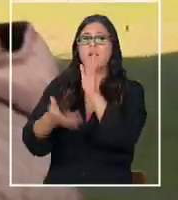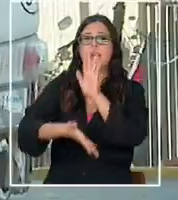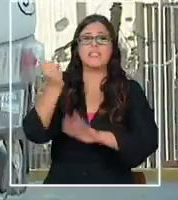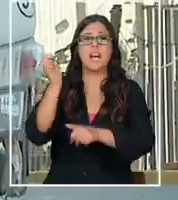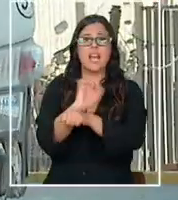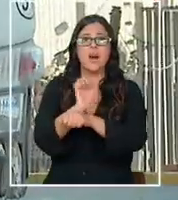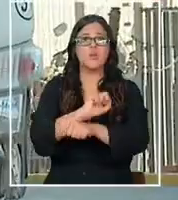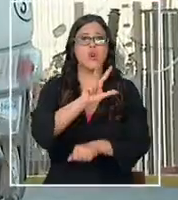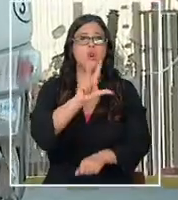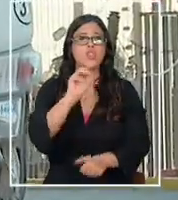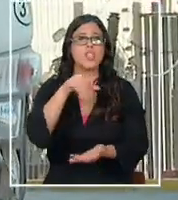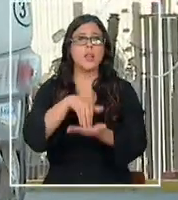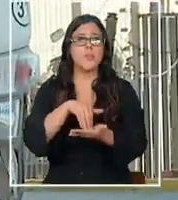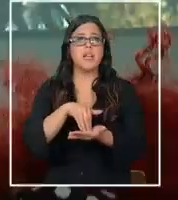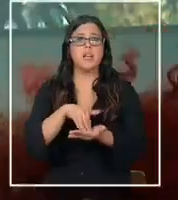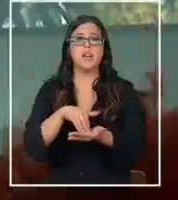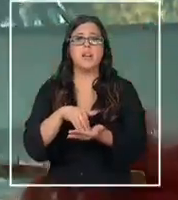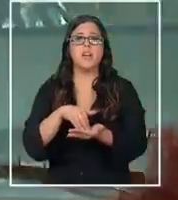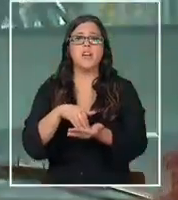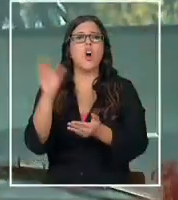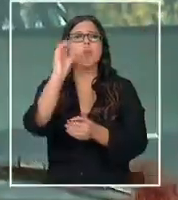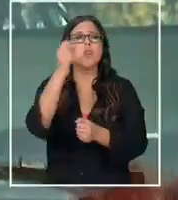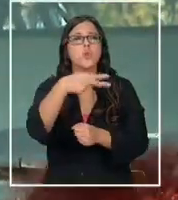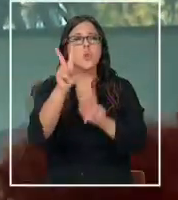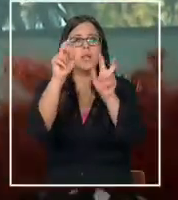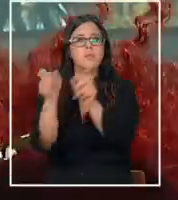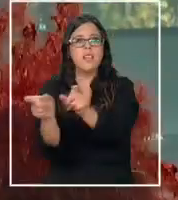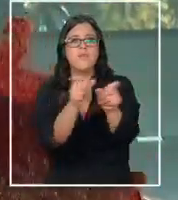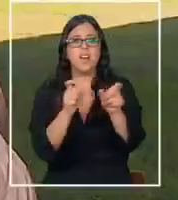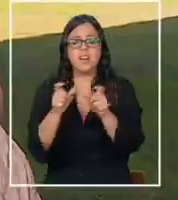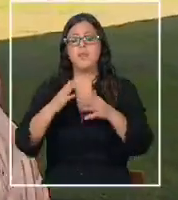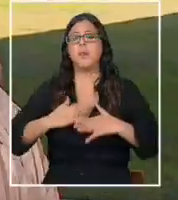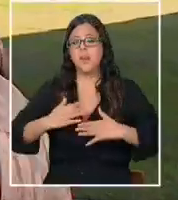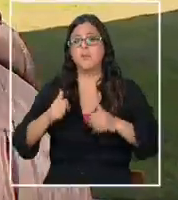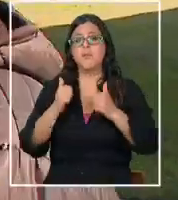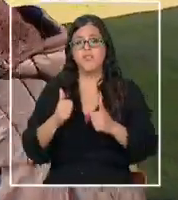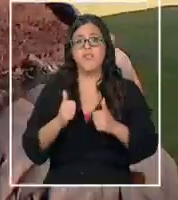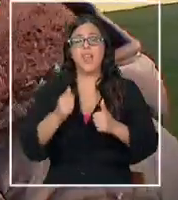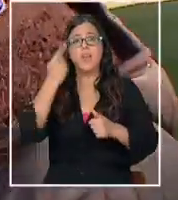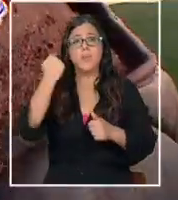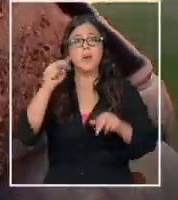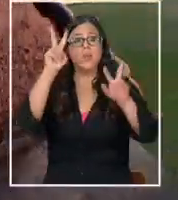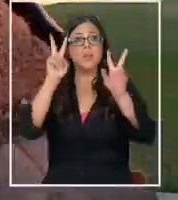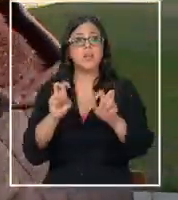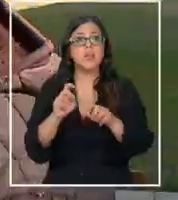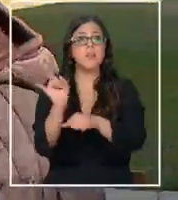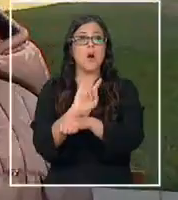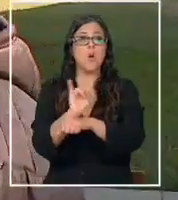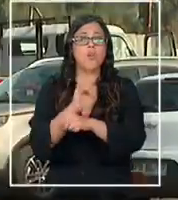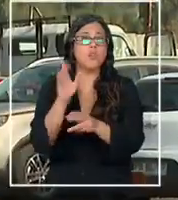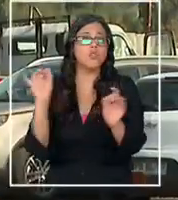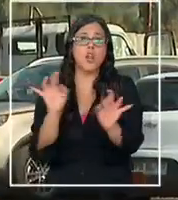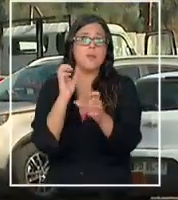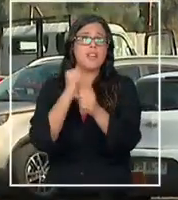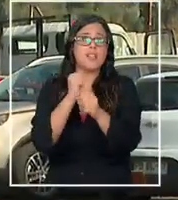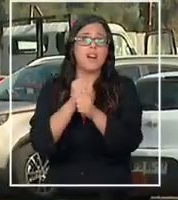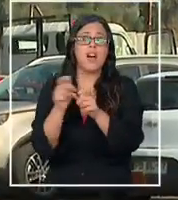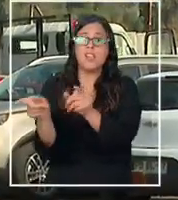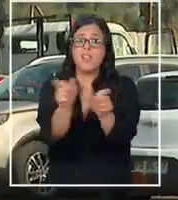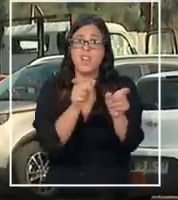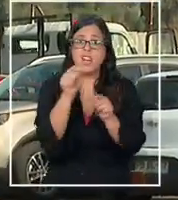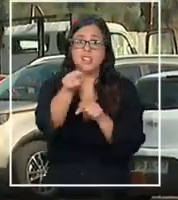algo. ¿Y qué te parece que haya tanta fiscalización ahora? Me parece bien, pero en cuanto al tema del Uber, uno está trabajando. ¿Te